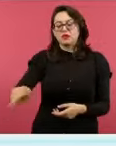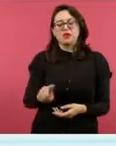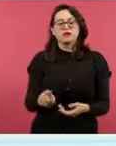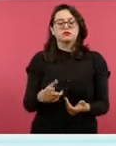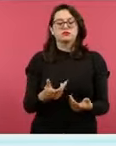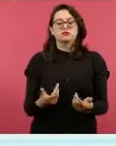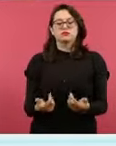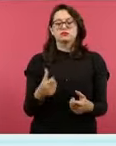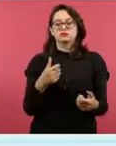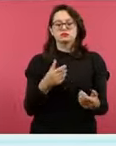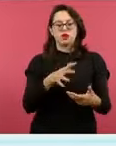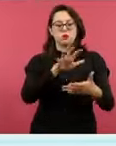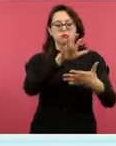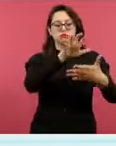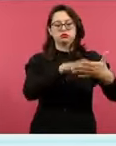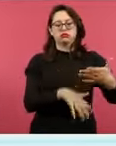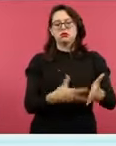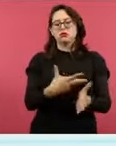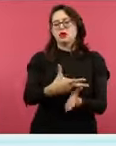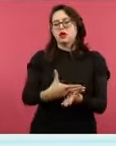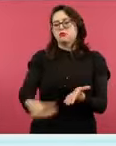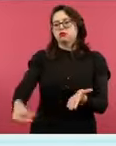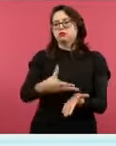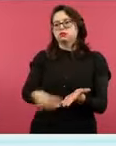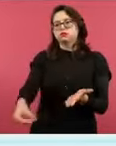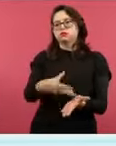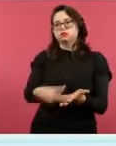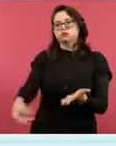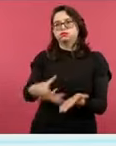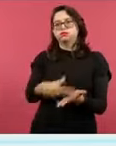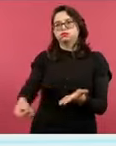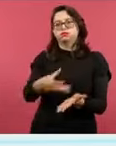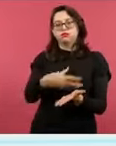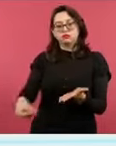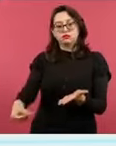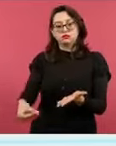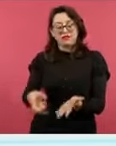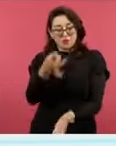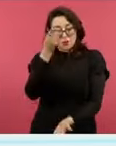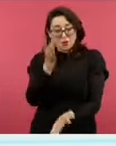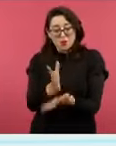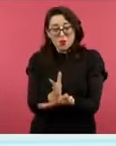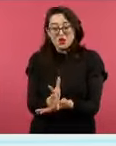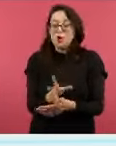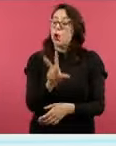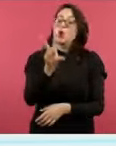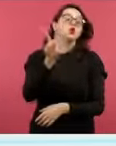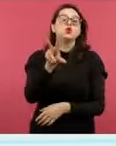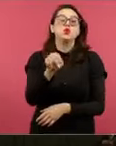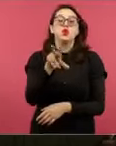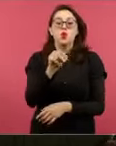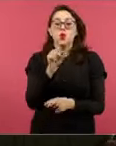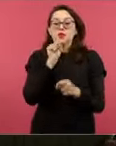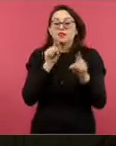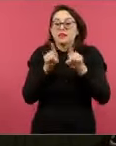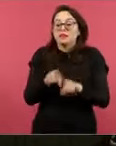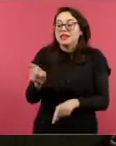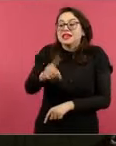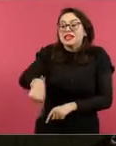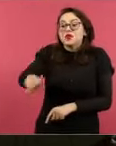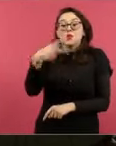ellos es parte del aprendizaje, pero no lo es todo. Aprender es también crear, y